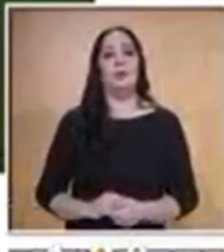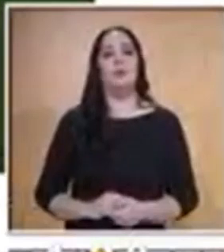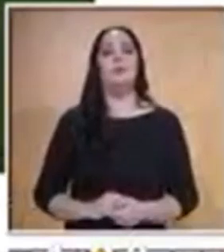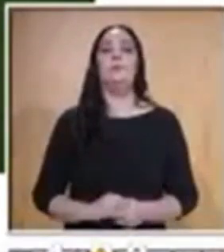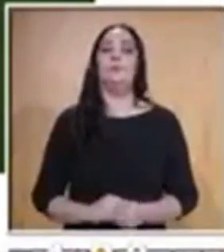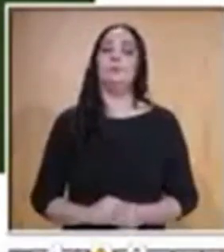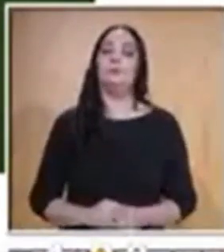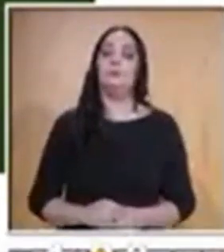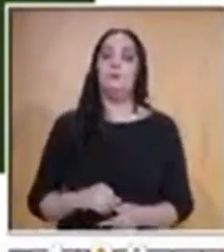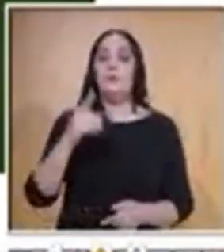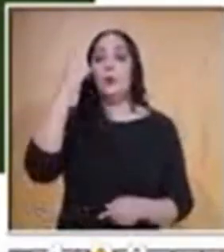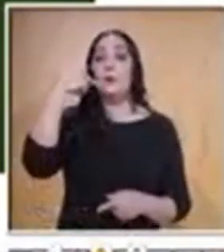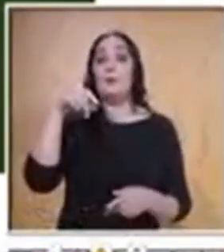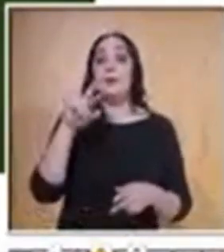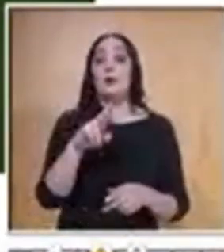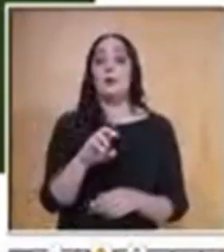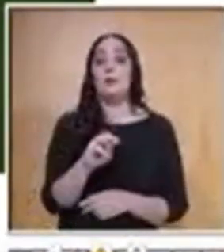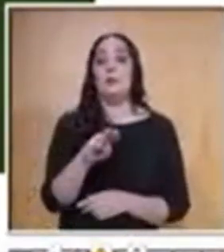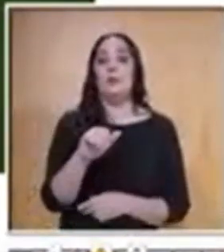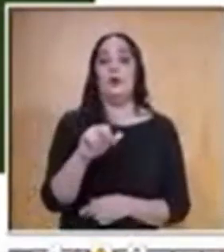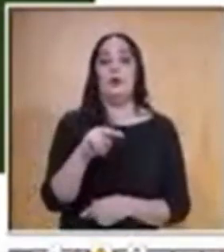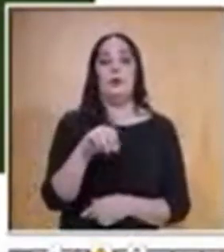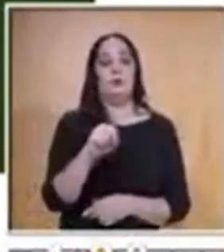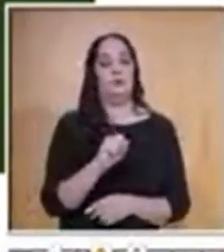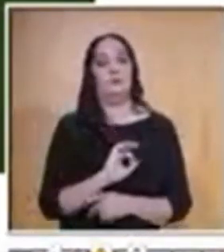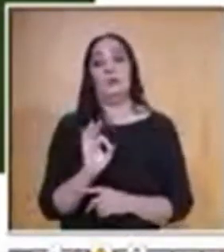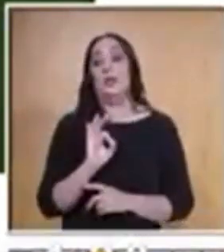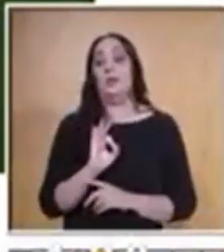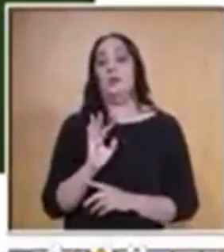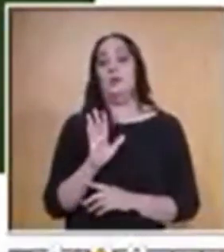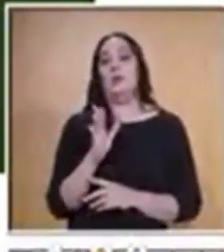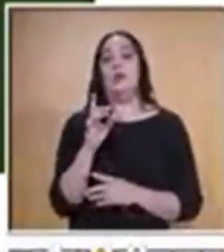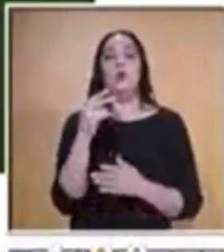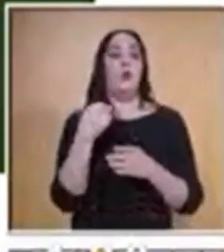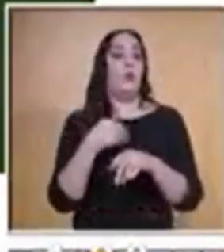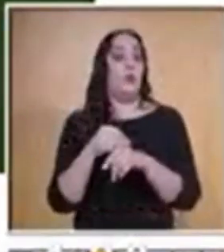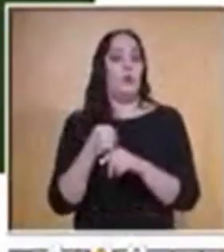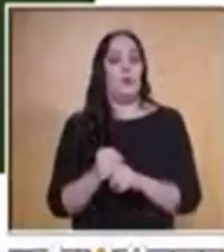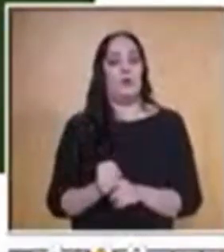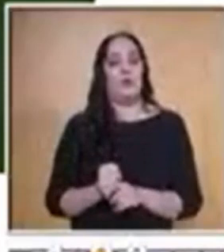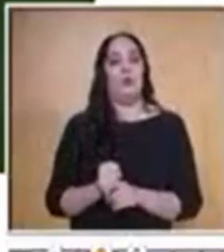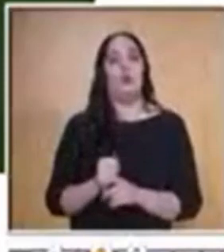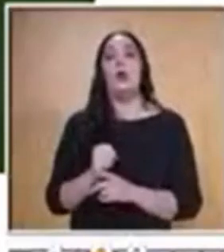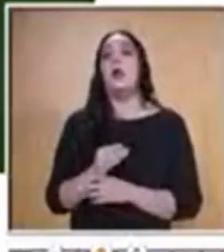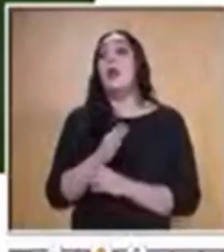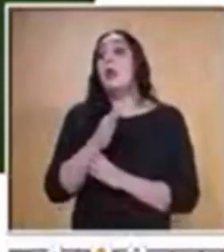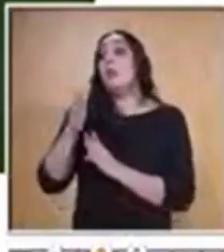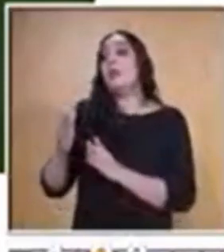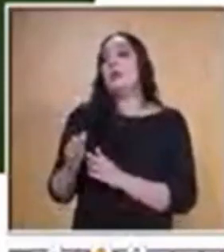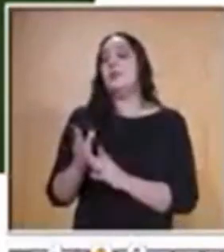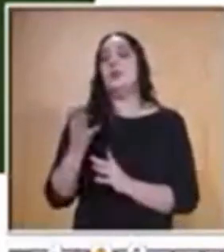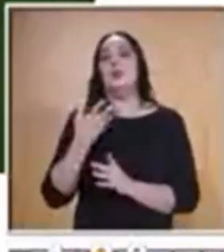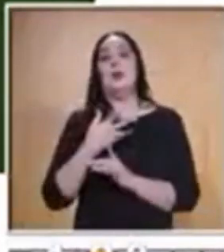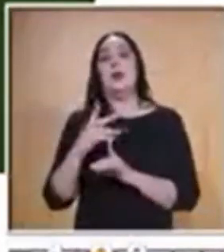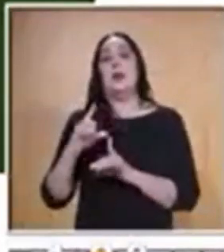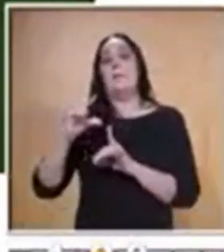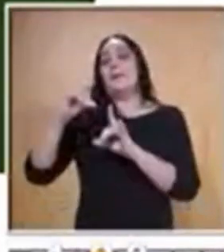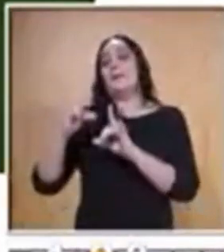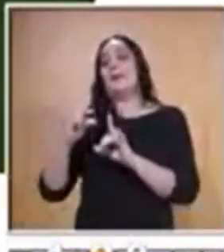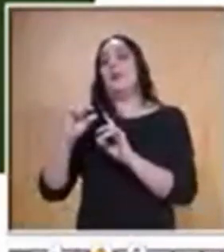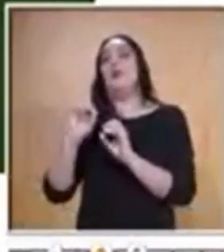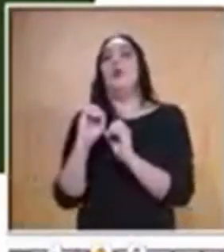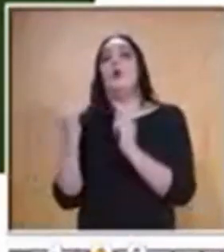En el sistema de numeración romano, si a la derecha de un número se escribe uno más pequeño o igual, este se le va a